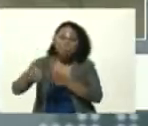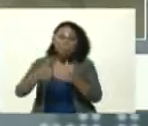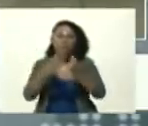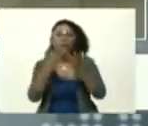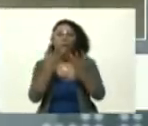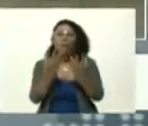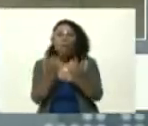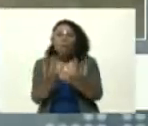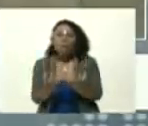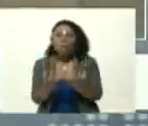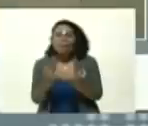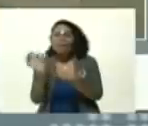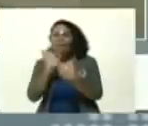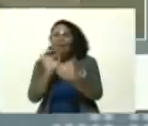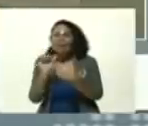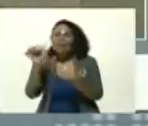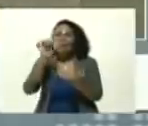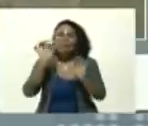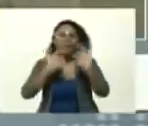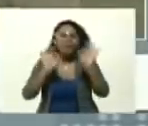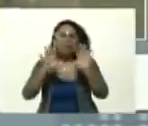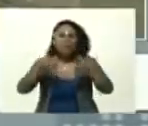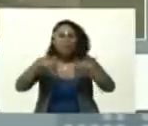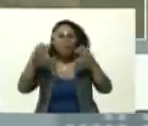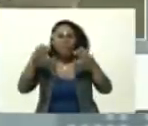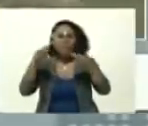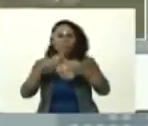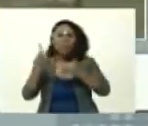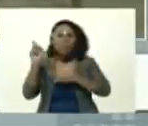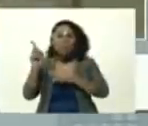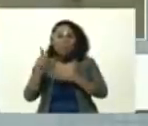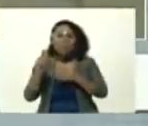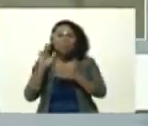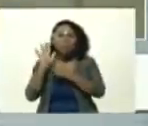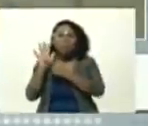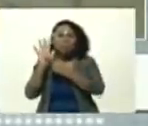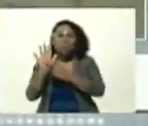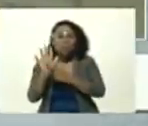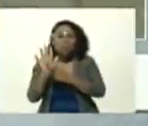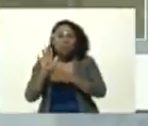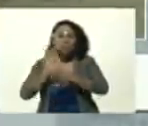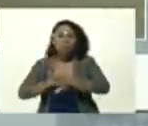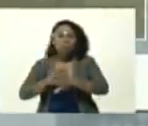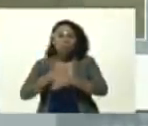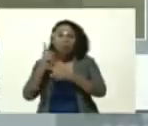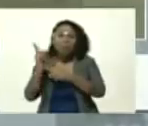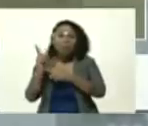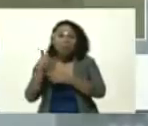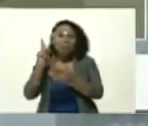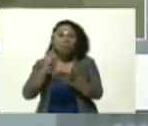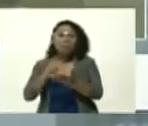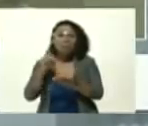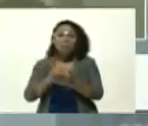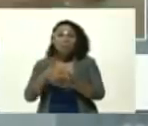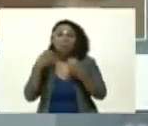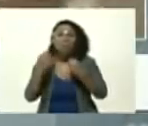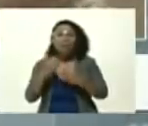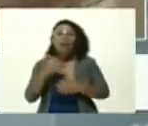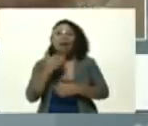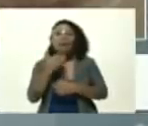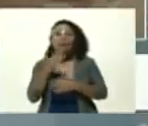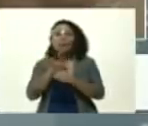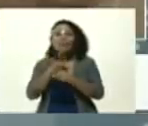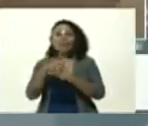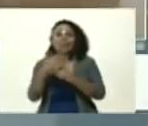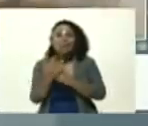vacíos, no tiene ni un chorrito de agua, pero están ahí presentes, Jason, porque están presentes para cuando hay una